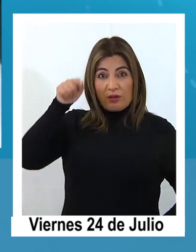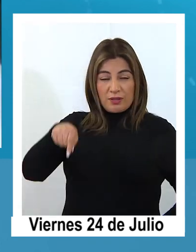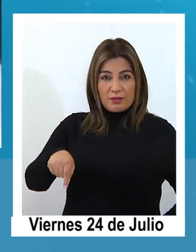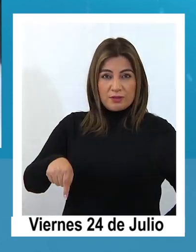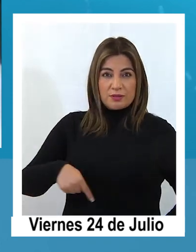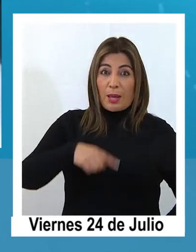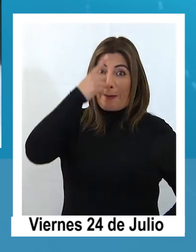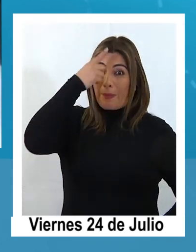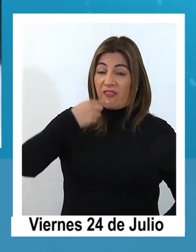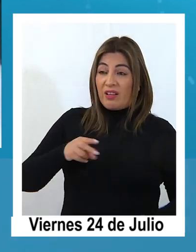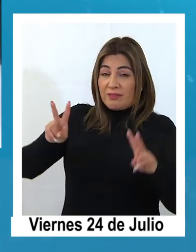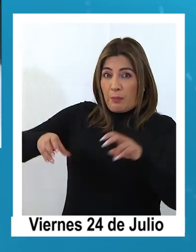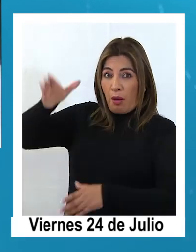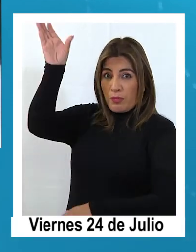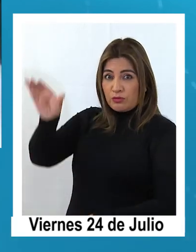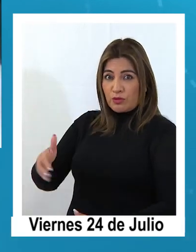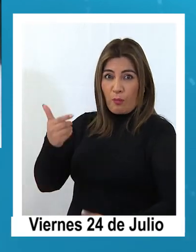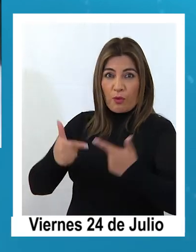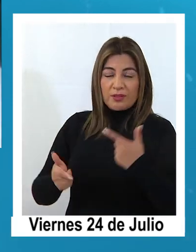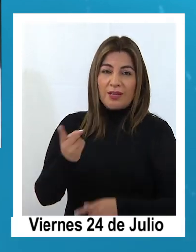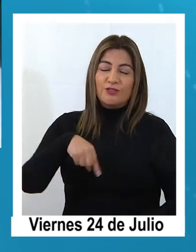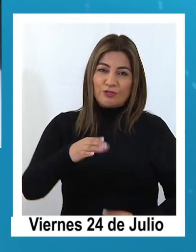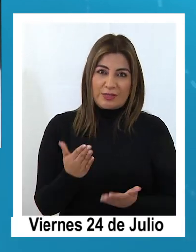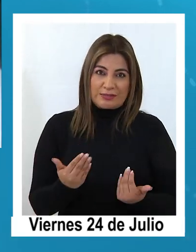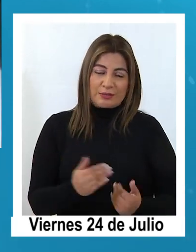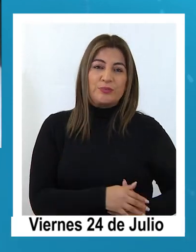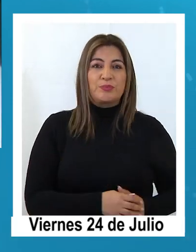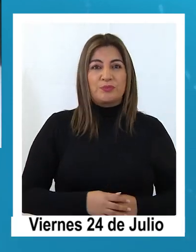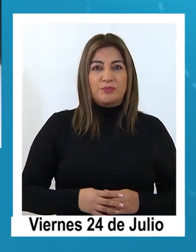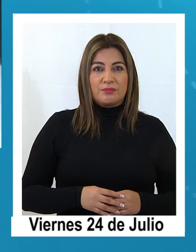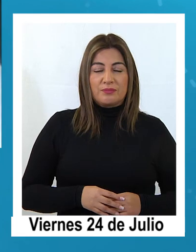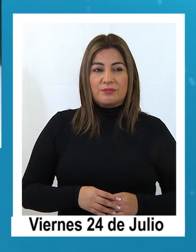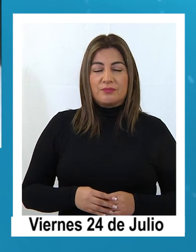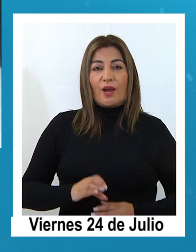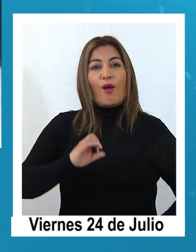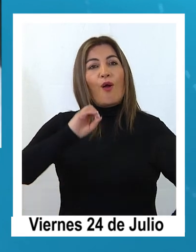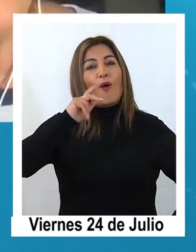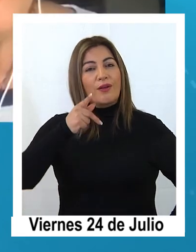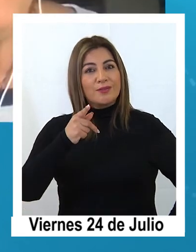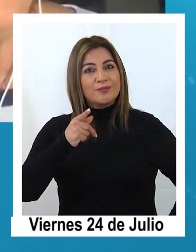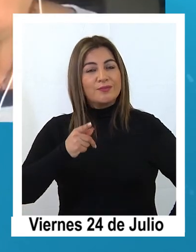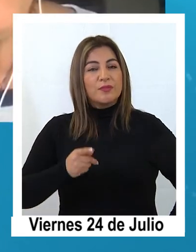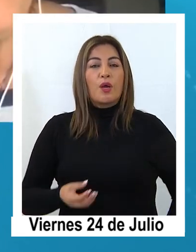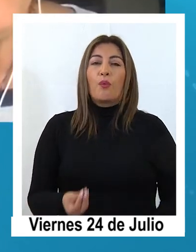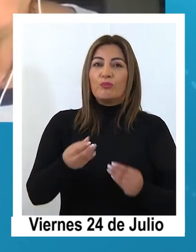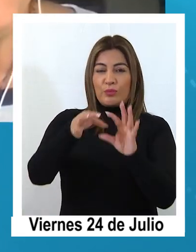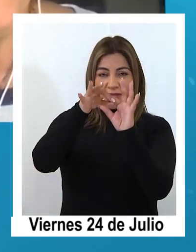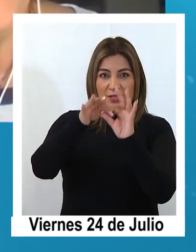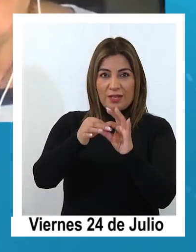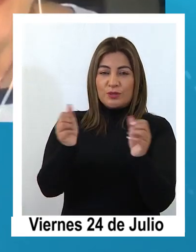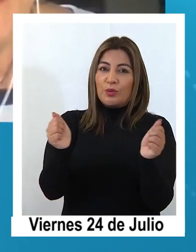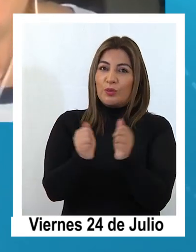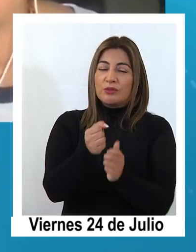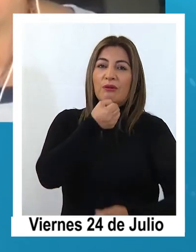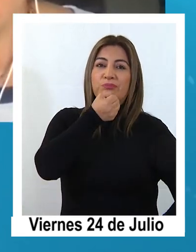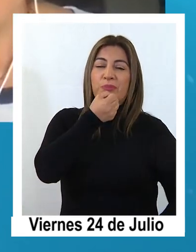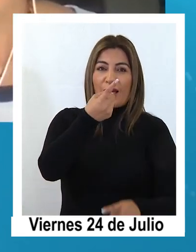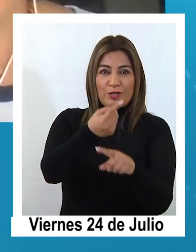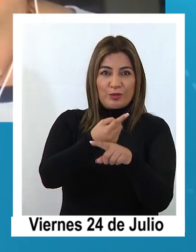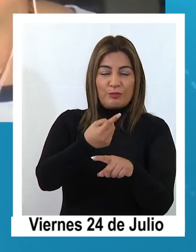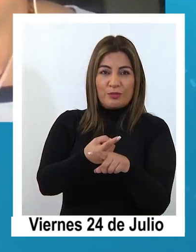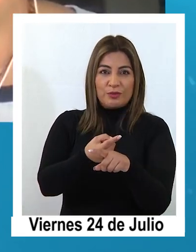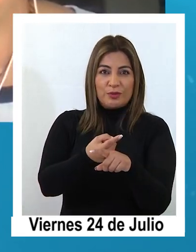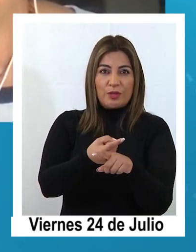que ese no es el perfil de políticos que necesitamos. Ok. Bueno, Antonia, muchas gracias por acompañarnos en esta